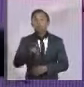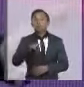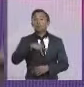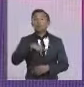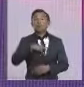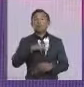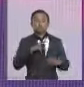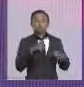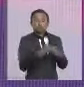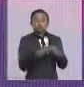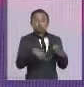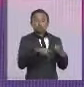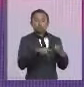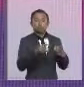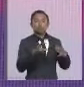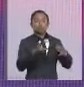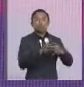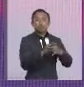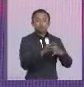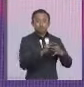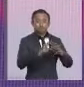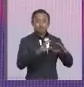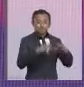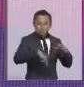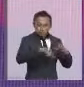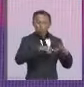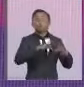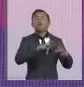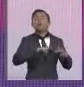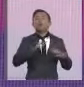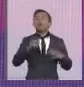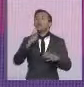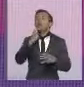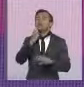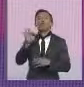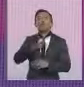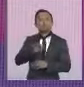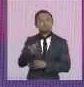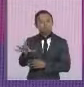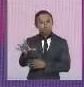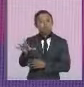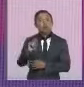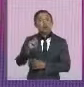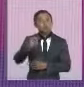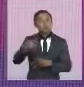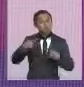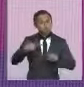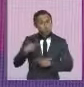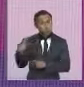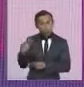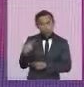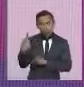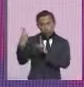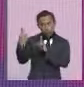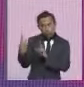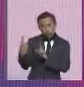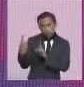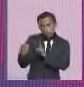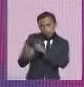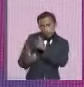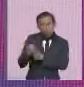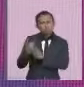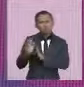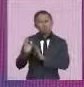que le puede ganar a López Obrador. Y esta no es una contienda entre dos personas, es una contienda entre dos visiones de